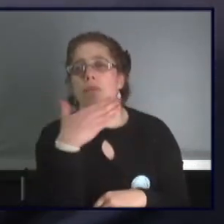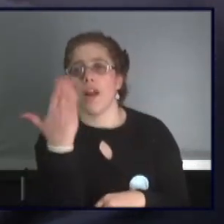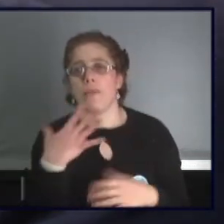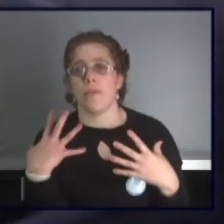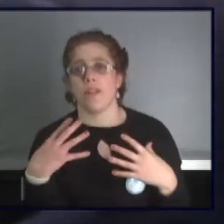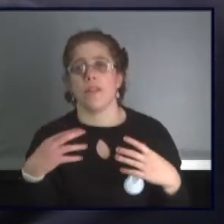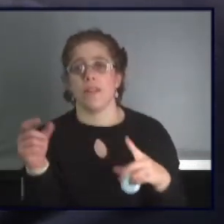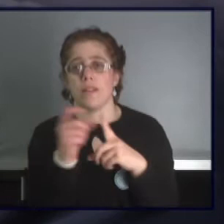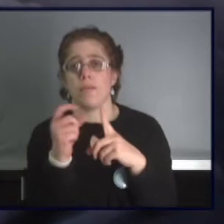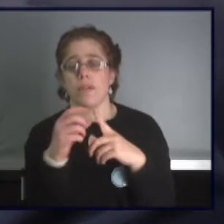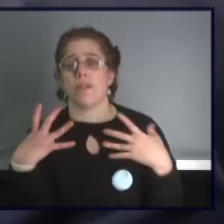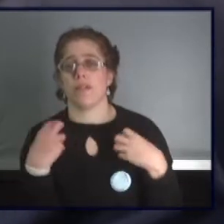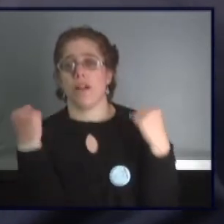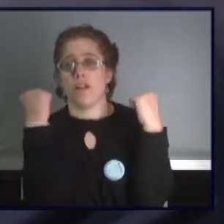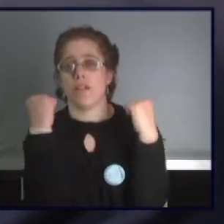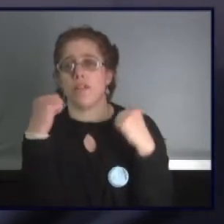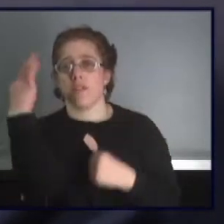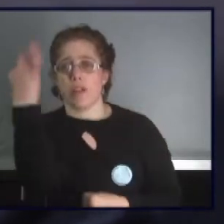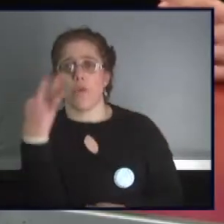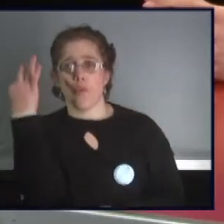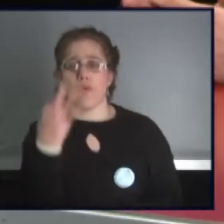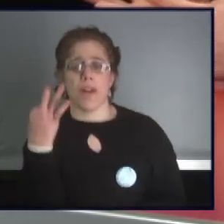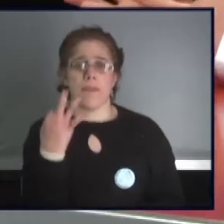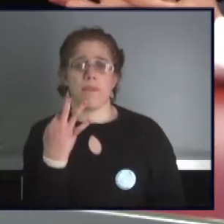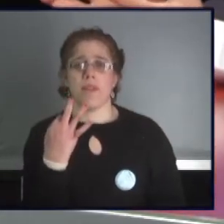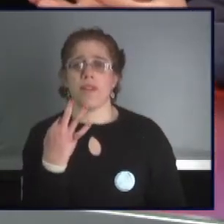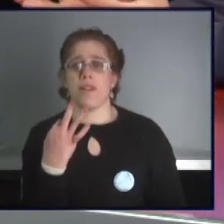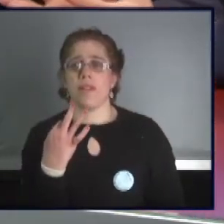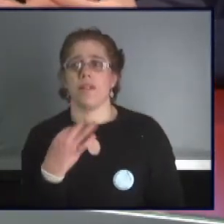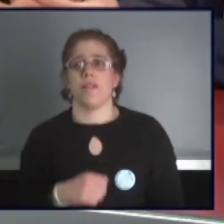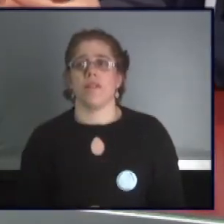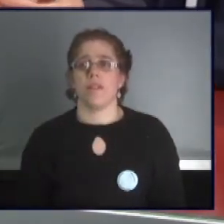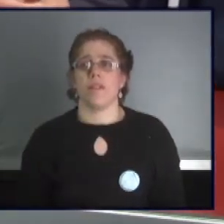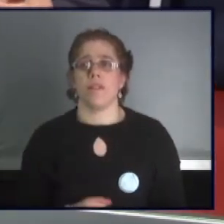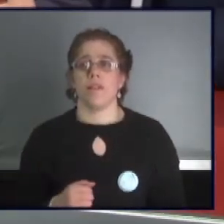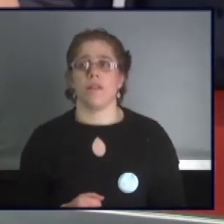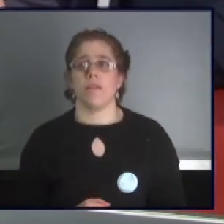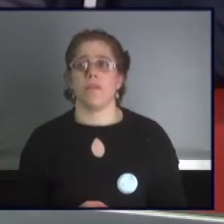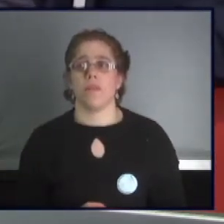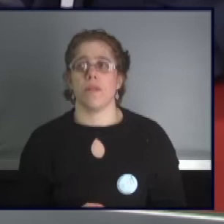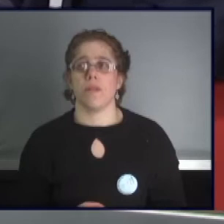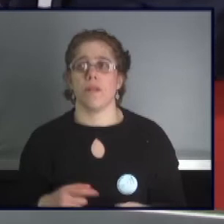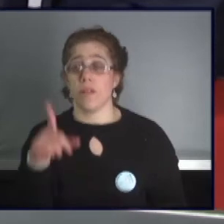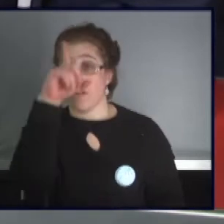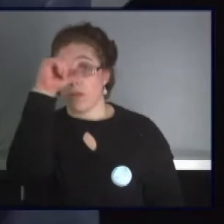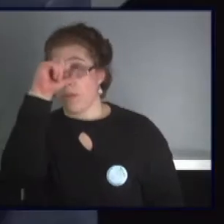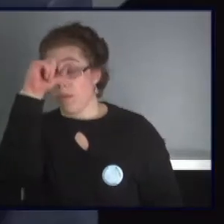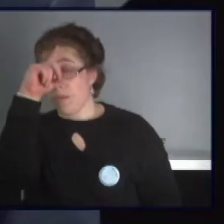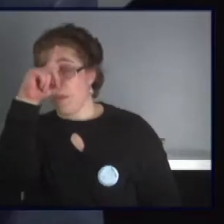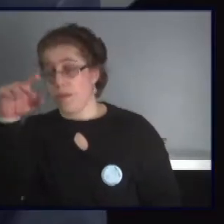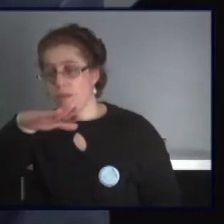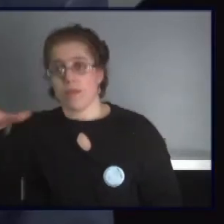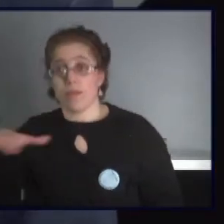salud y seguramente uno de los principales ejes en ese sentido es el tema del hospital al